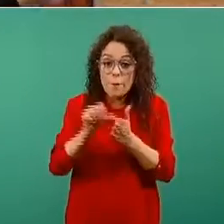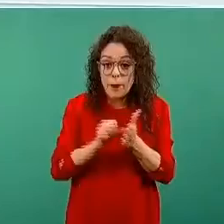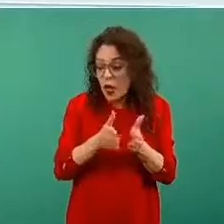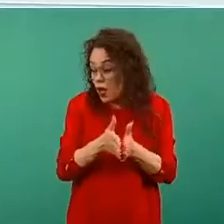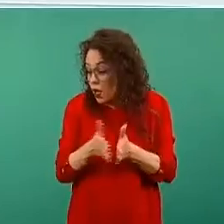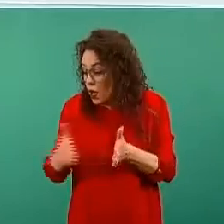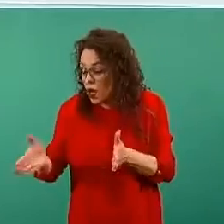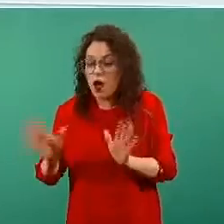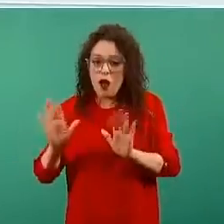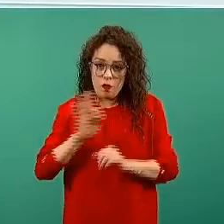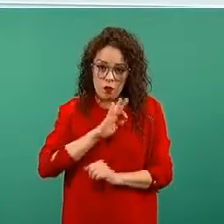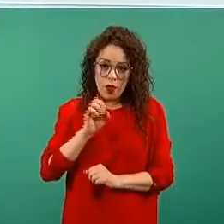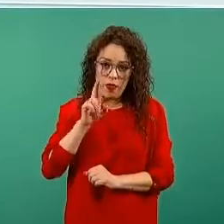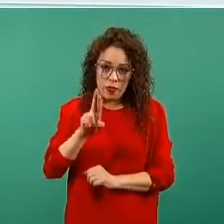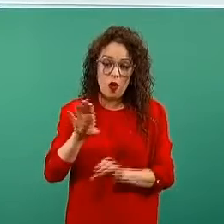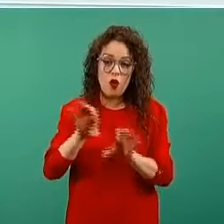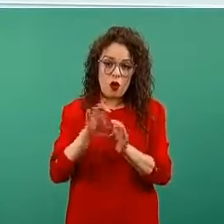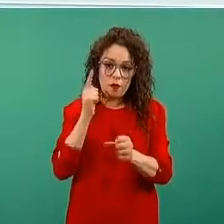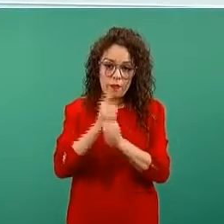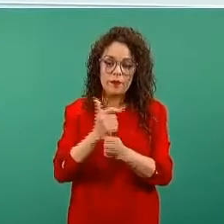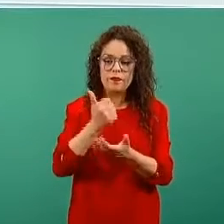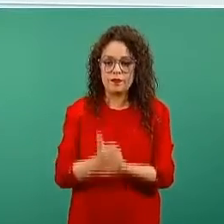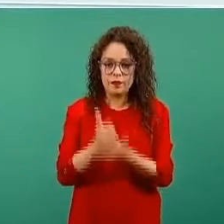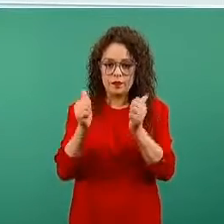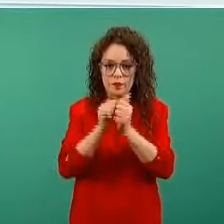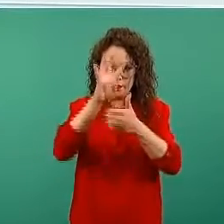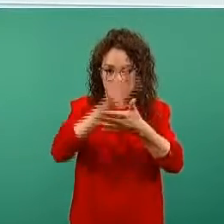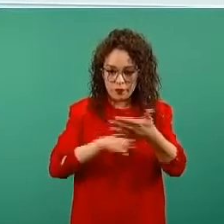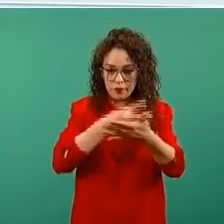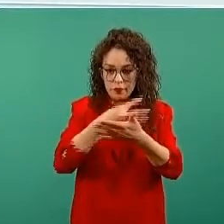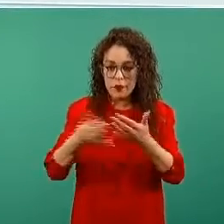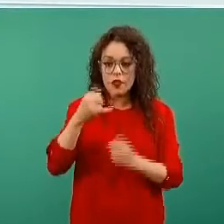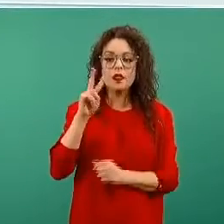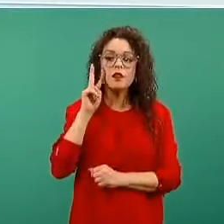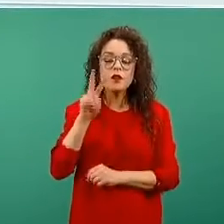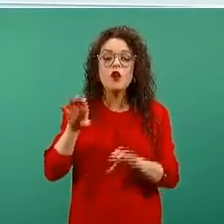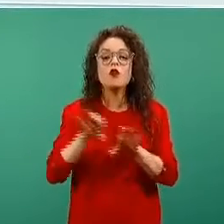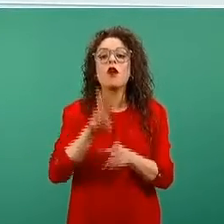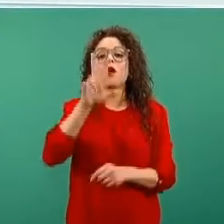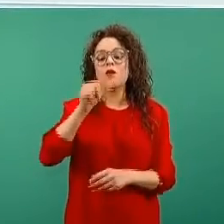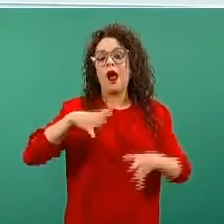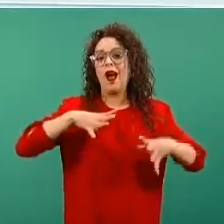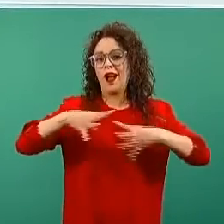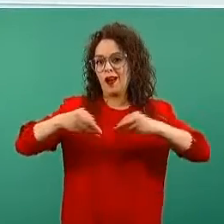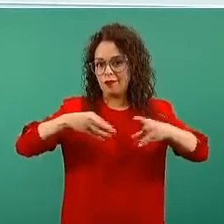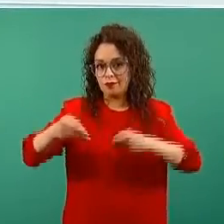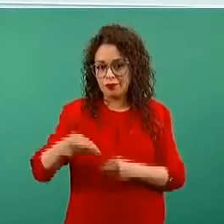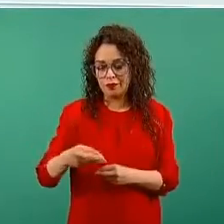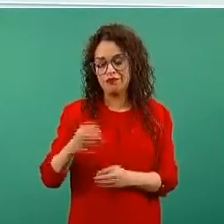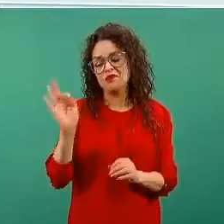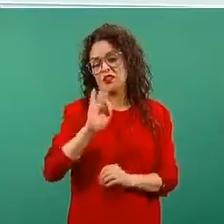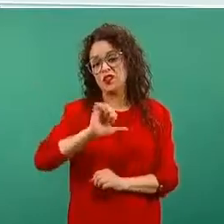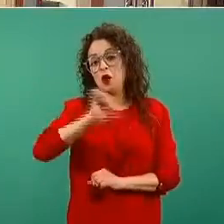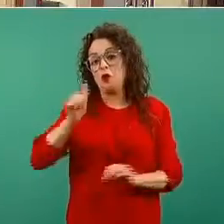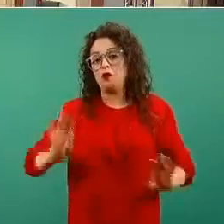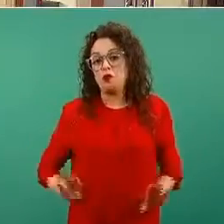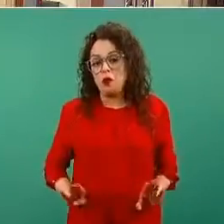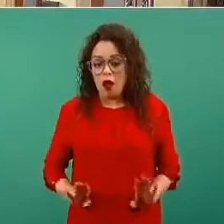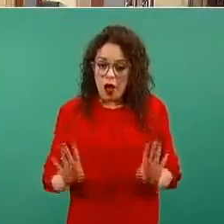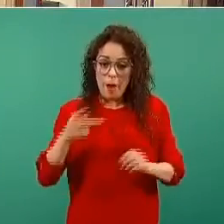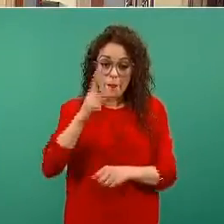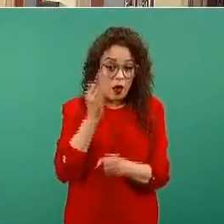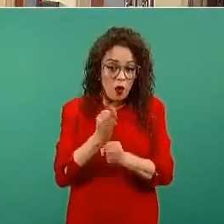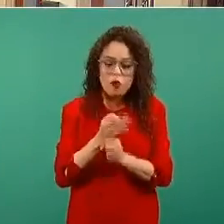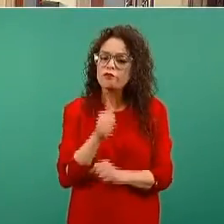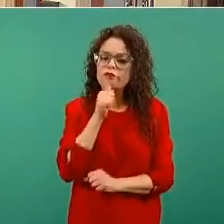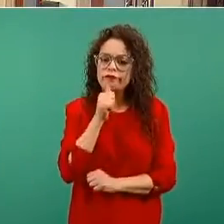con esta tabla, con el comportamiento epidémico, empezaremos a evidenciar alguna otra característica, pero por este momento no tiene la misma. Sería